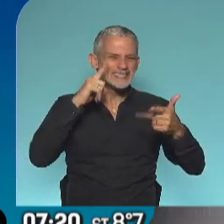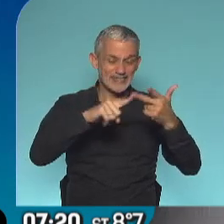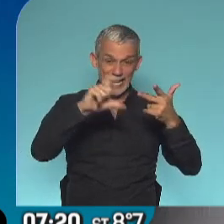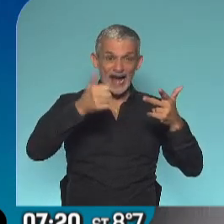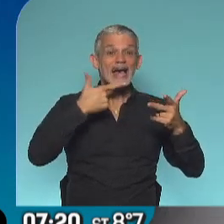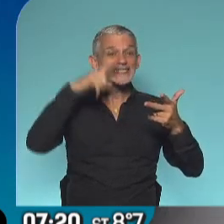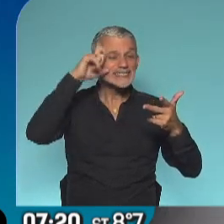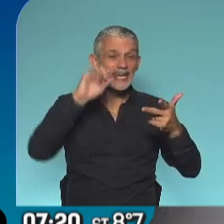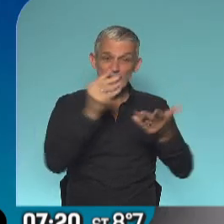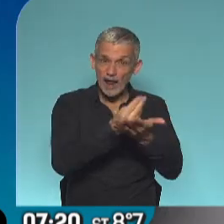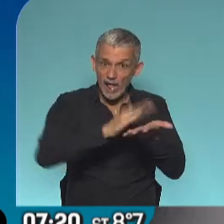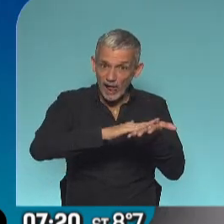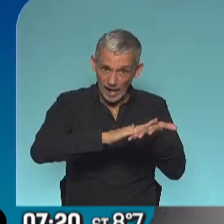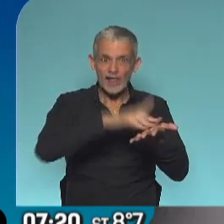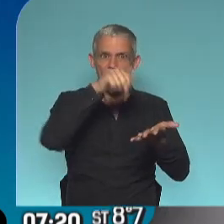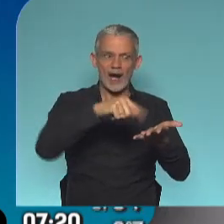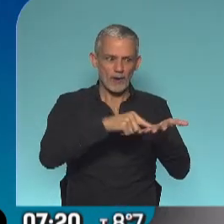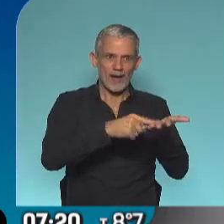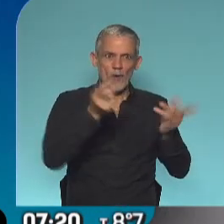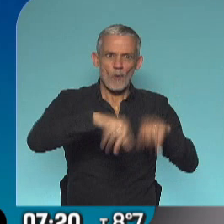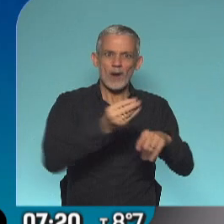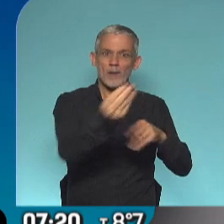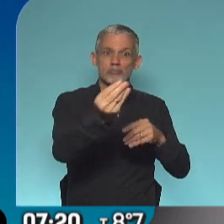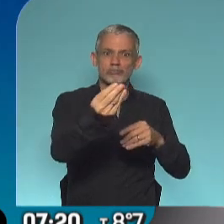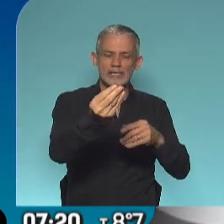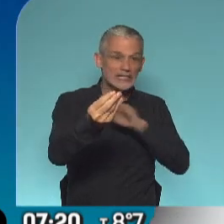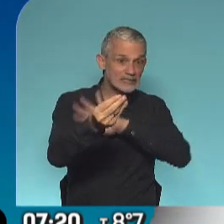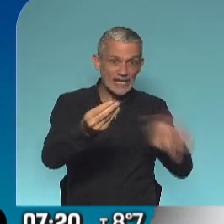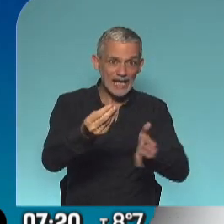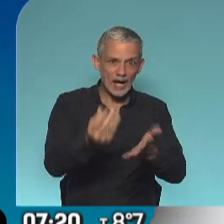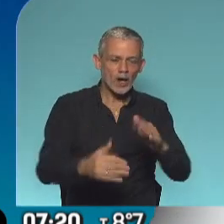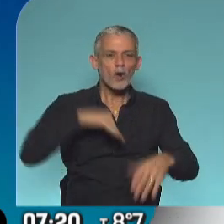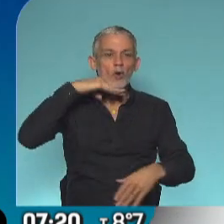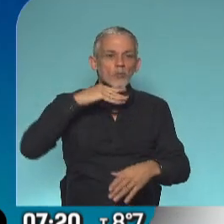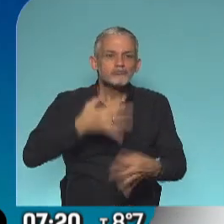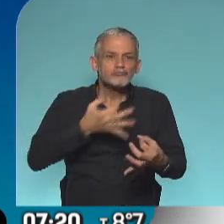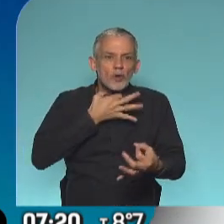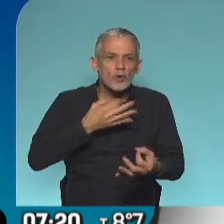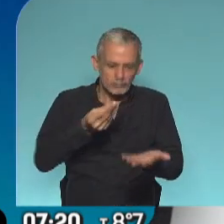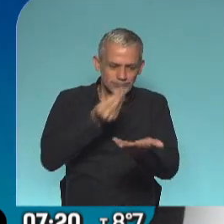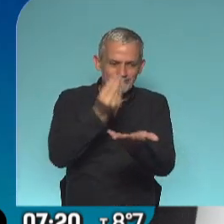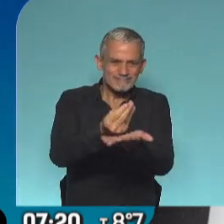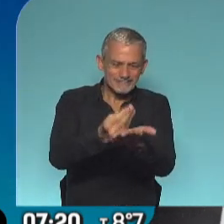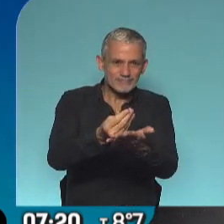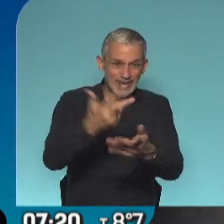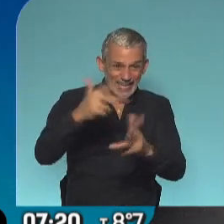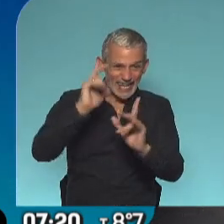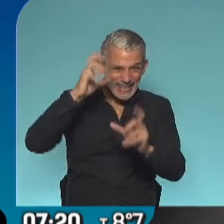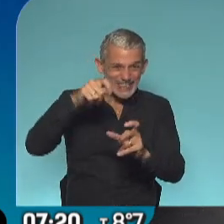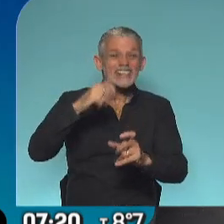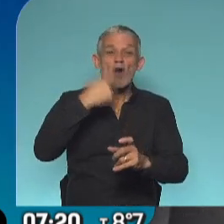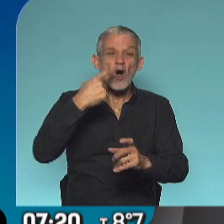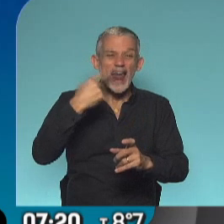antes estaban vacantes, pero ahora con sus regresos están nuevamente ocupados. A ver, los tres eran jueces de tribunal